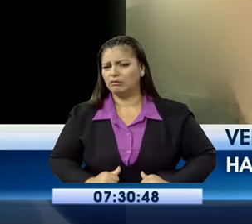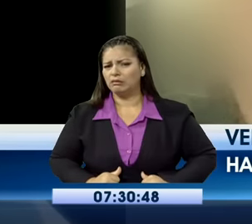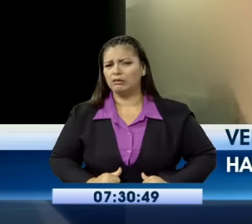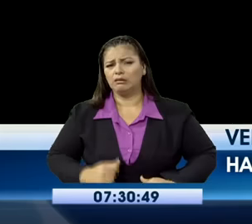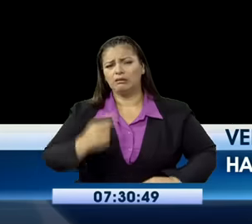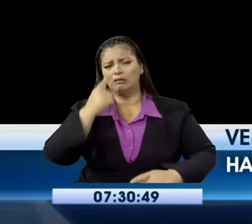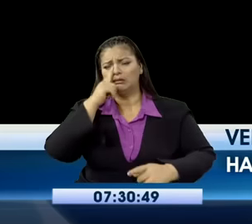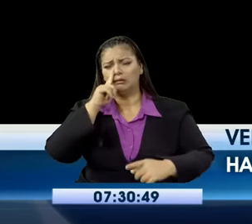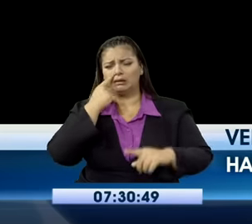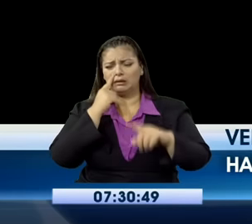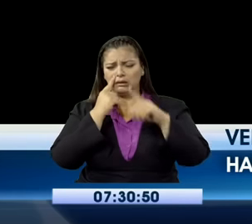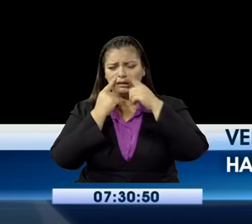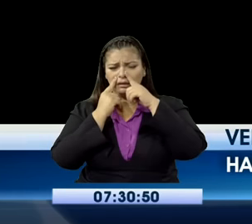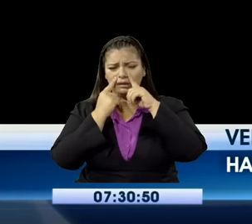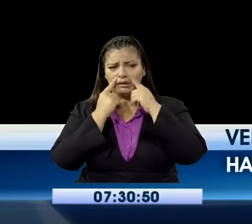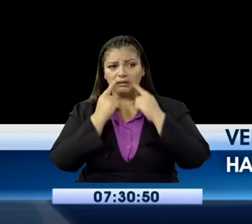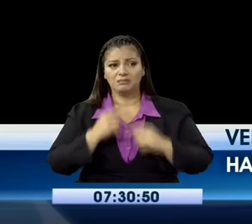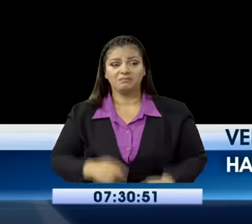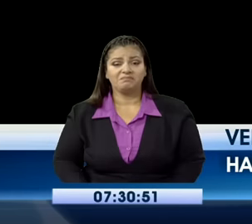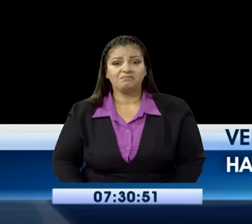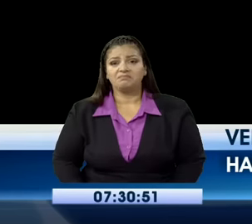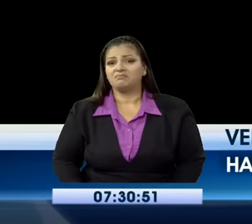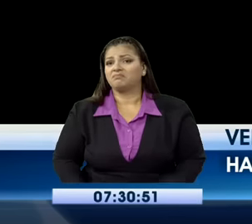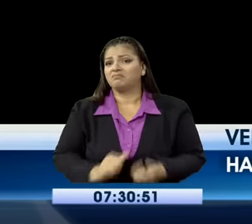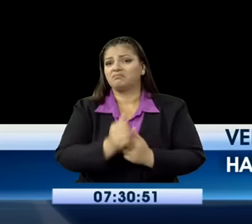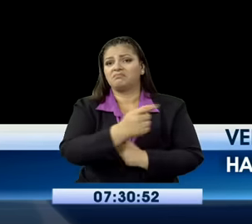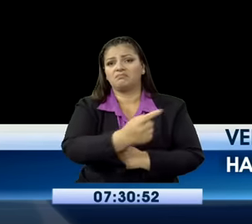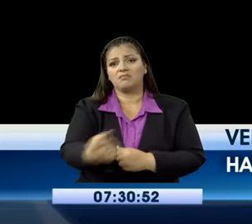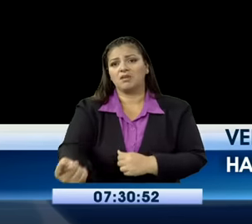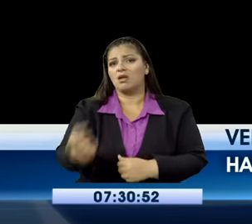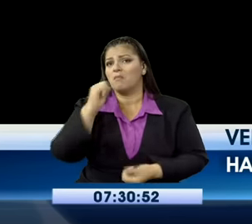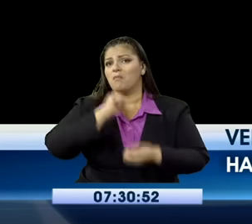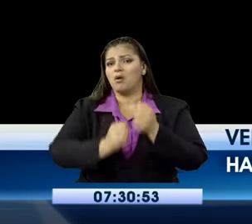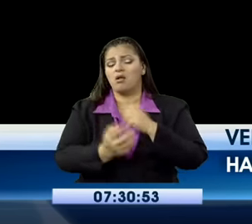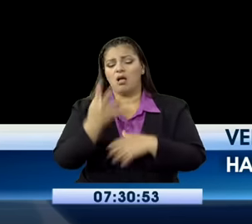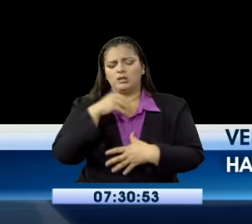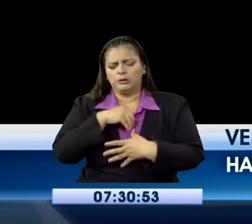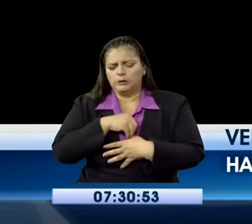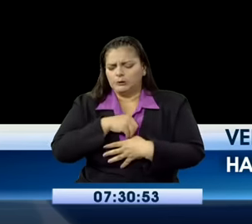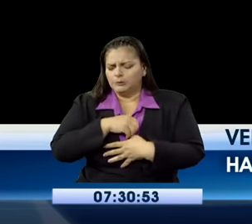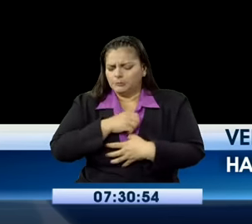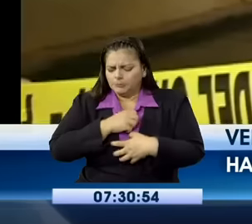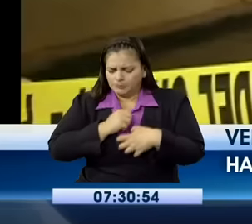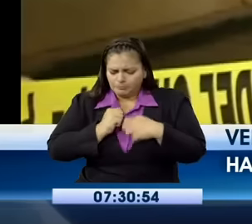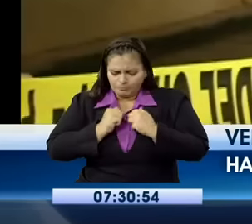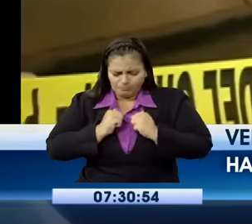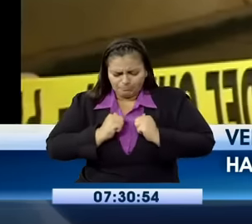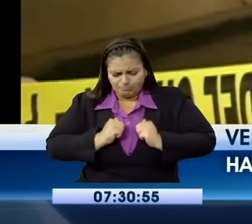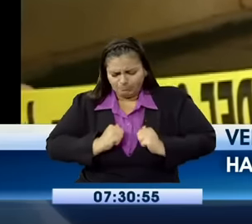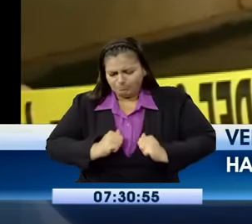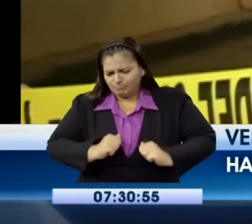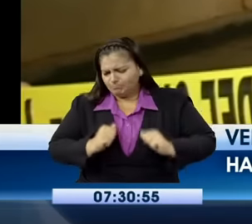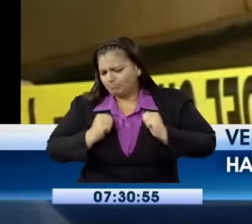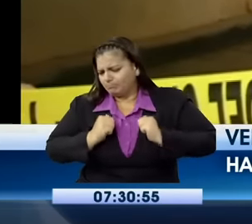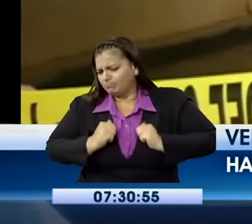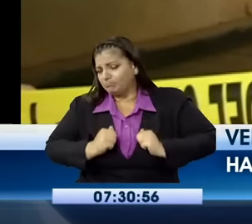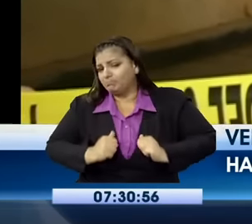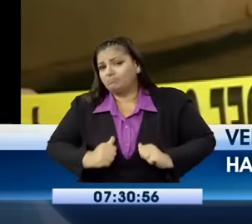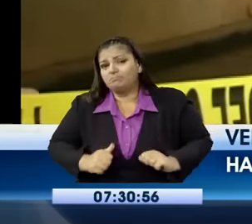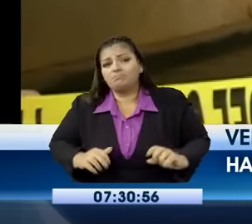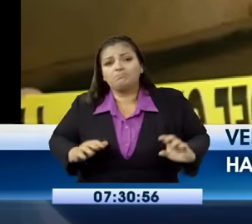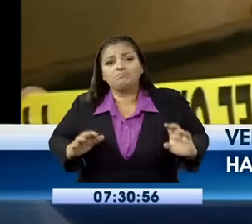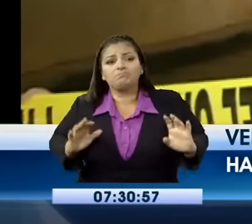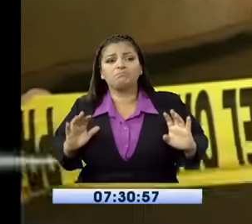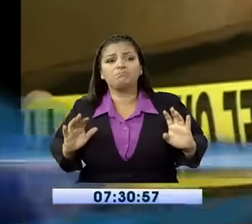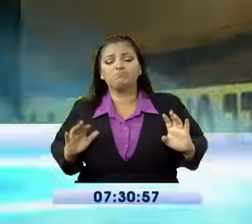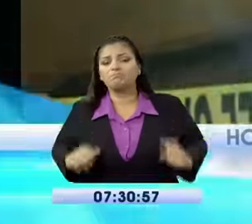saen las lágrimas cada uno tiene sus conflictos internos y y uno los conlleva en su interior y me imagino que pudo haber sido